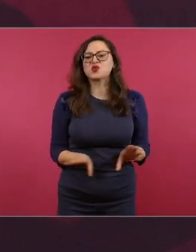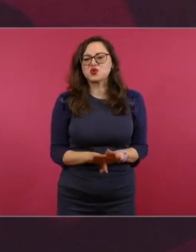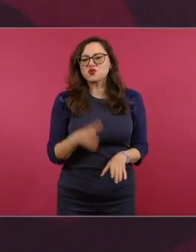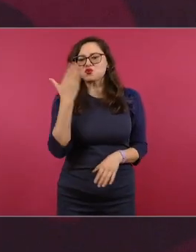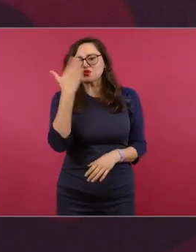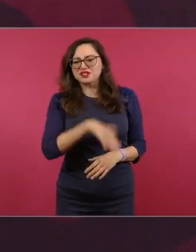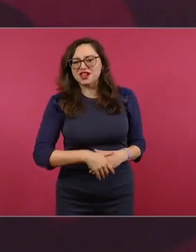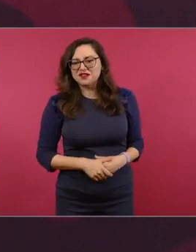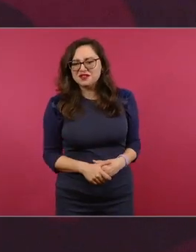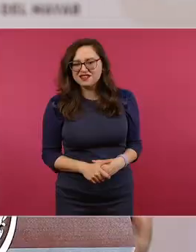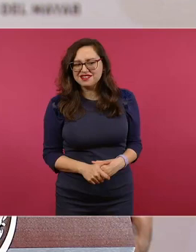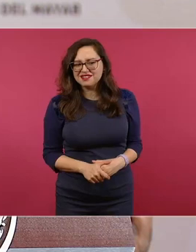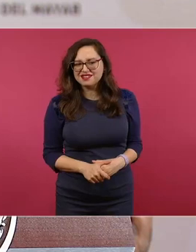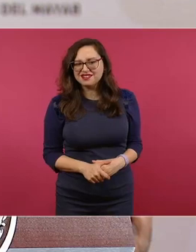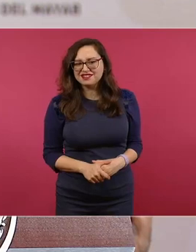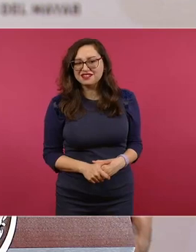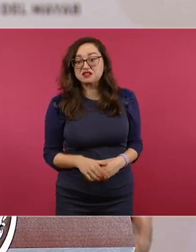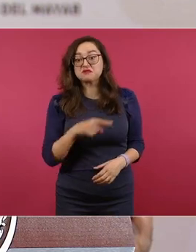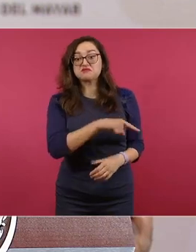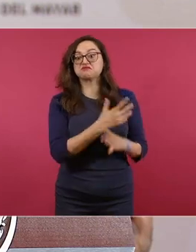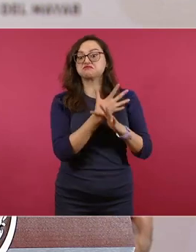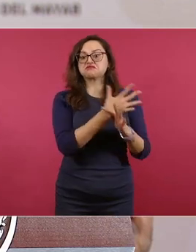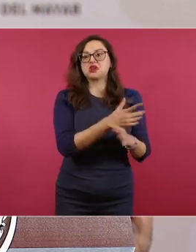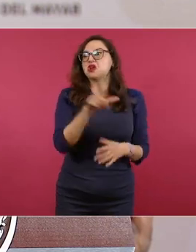de que estamos vinculados